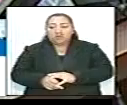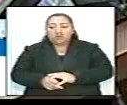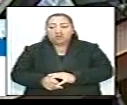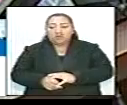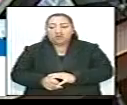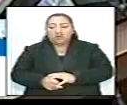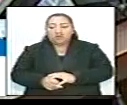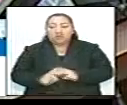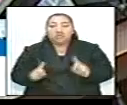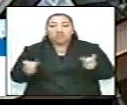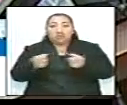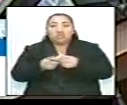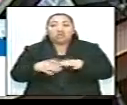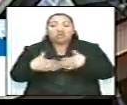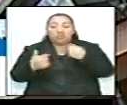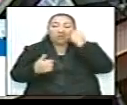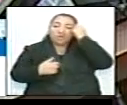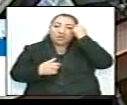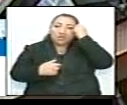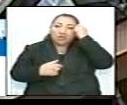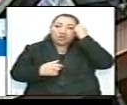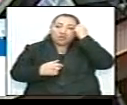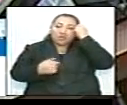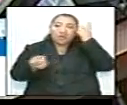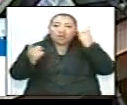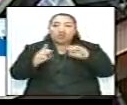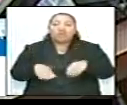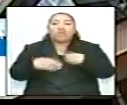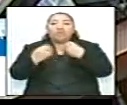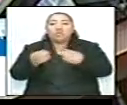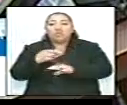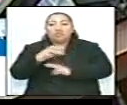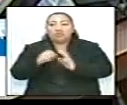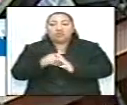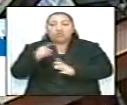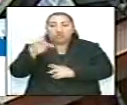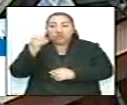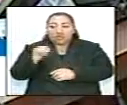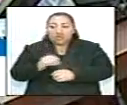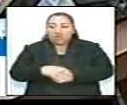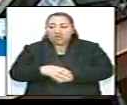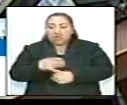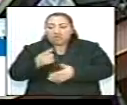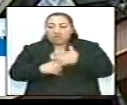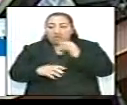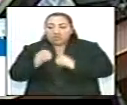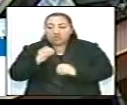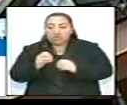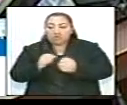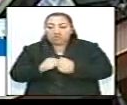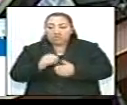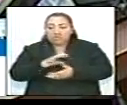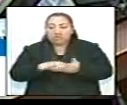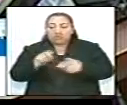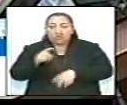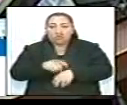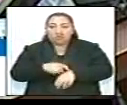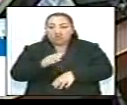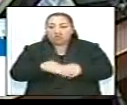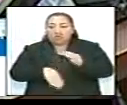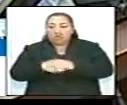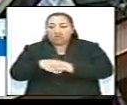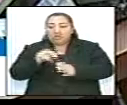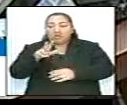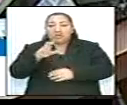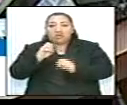Sin embargo, la comisión puede acordar devolver el proyecto a su autor para que subsane la omisión en un plazo no mayor